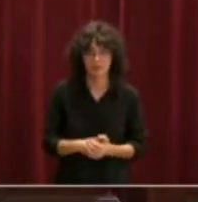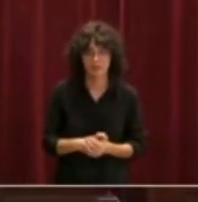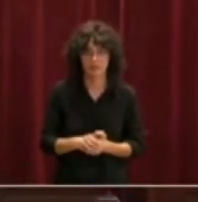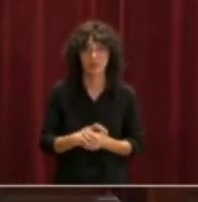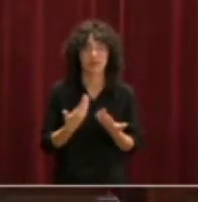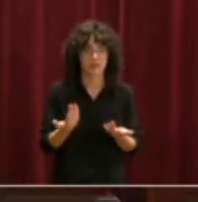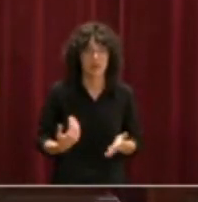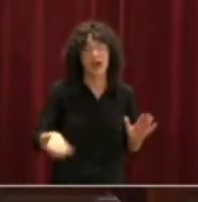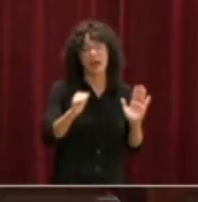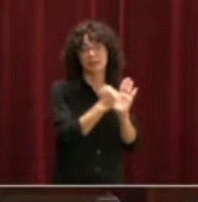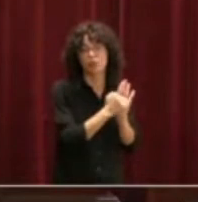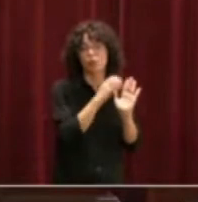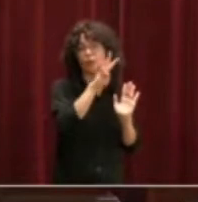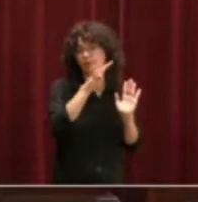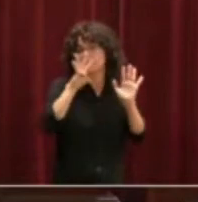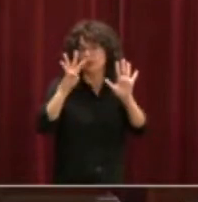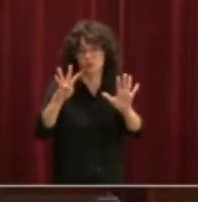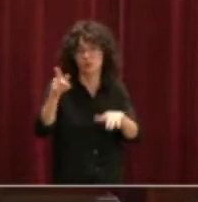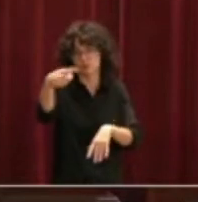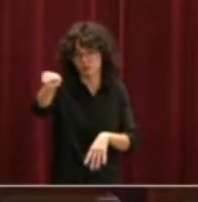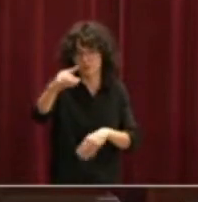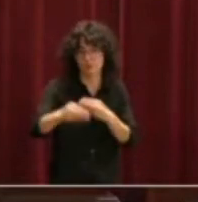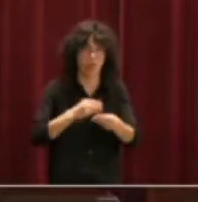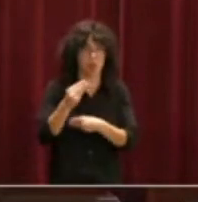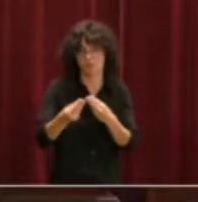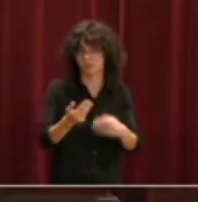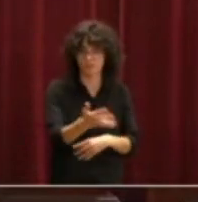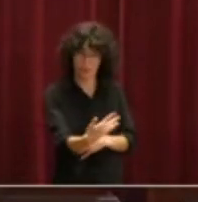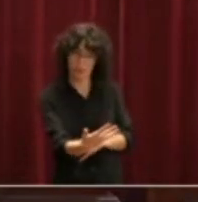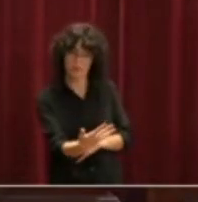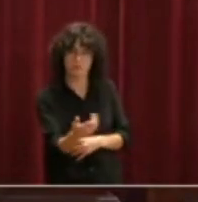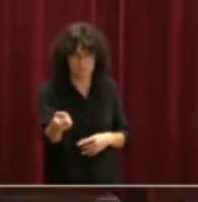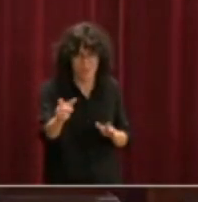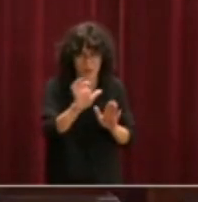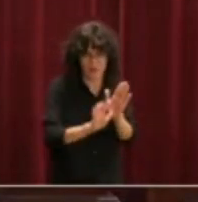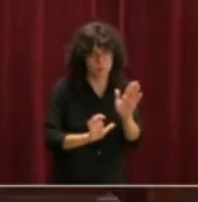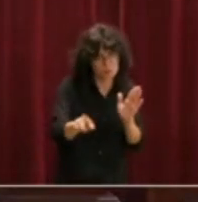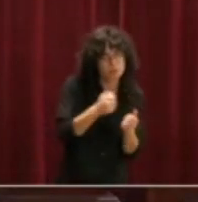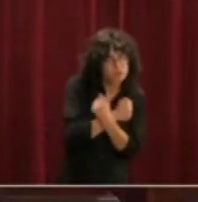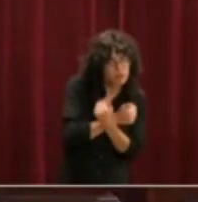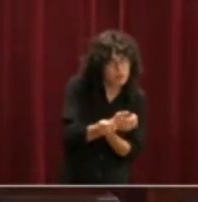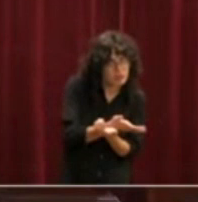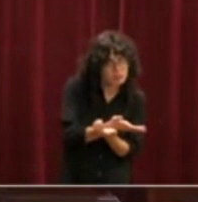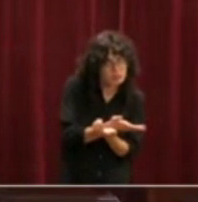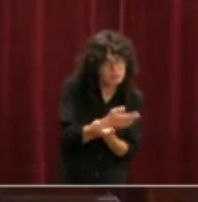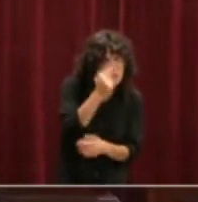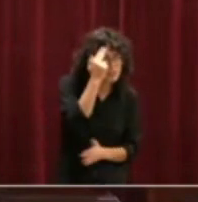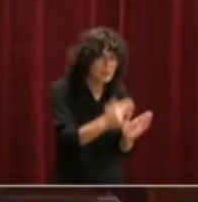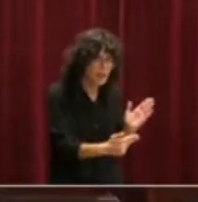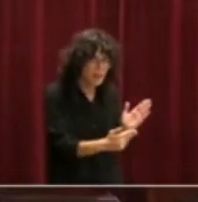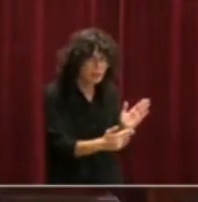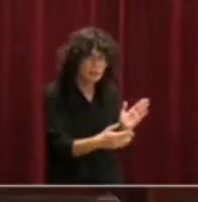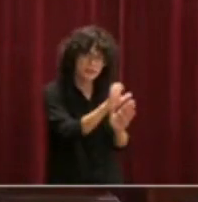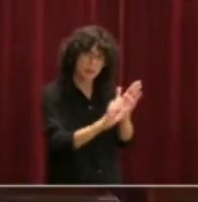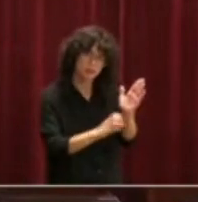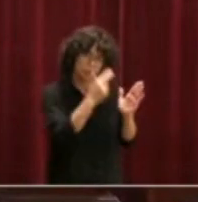el artículo 49 de este estatuto que tanto aman y que tanto quieren Entonces cómo quedamos hay que respetar el estatuto hay que